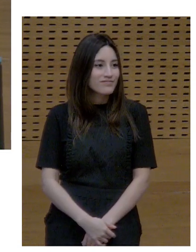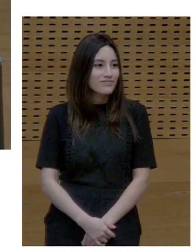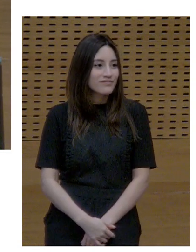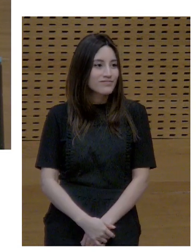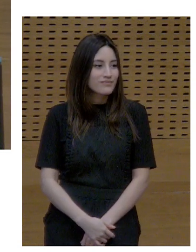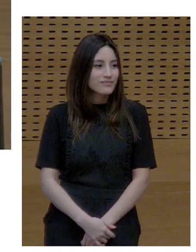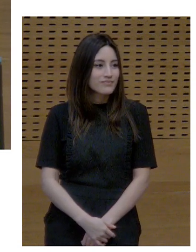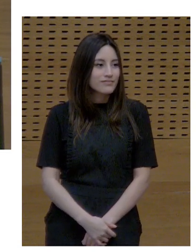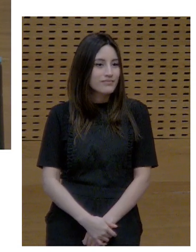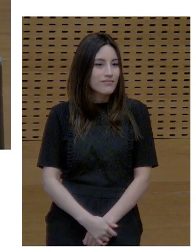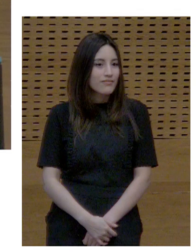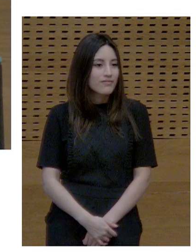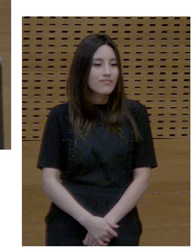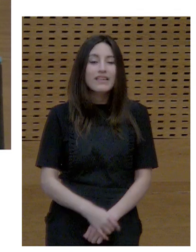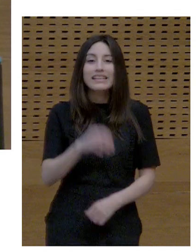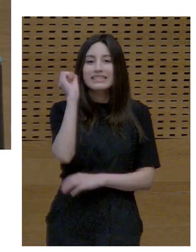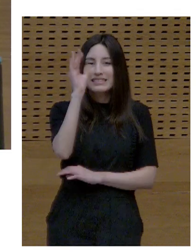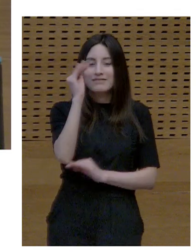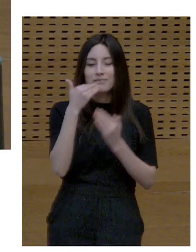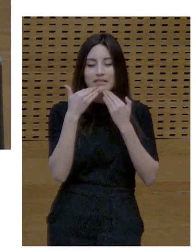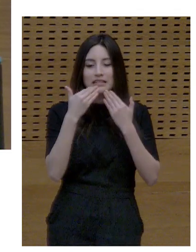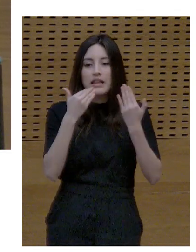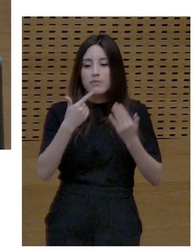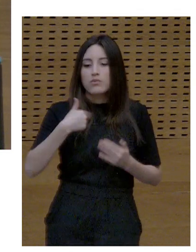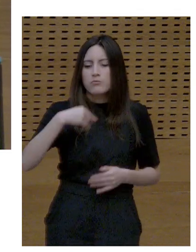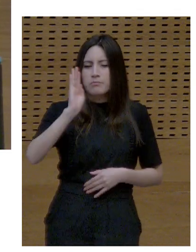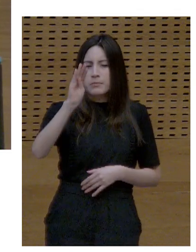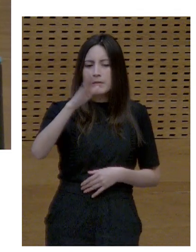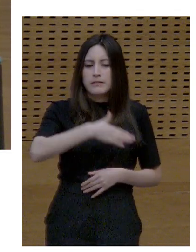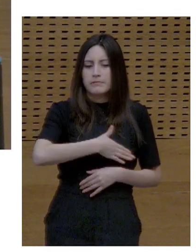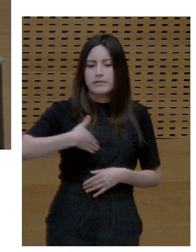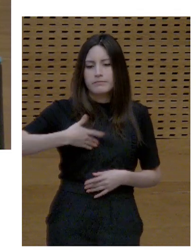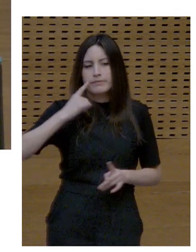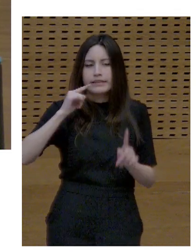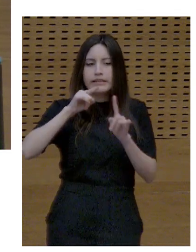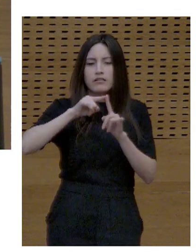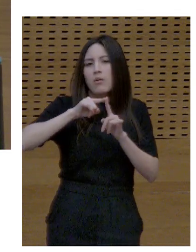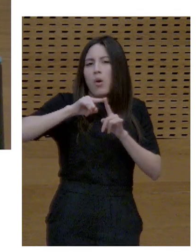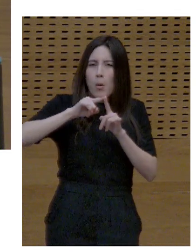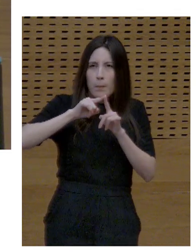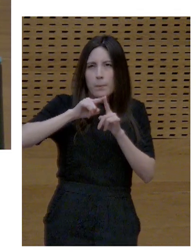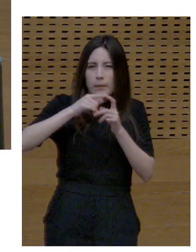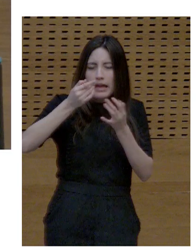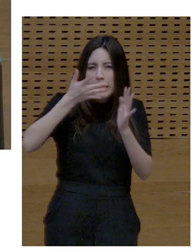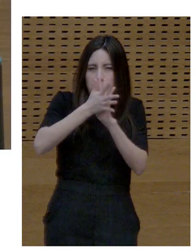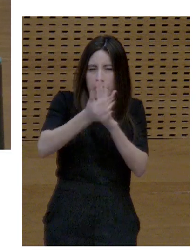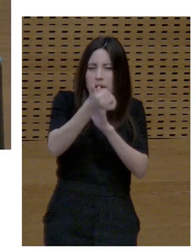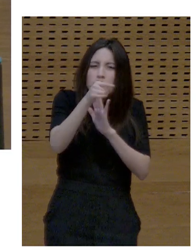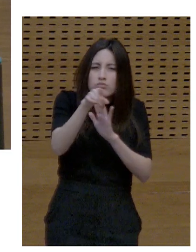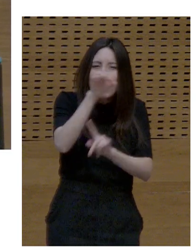Sí. Gracias por la charla. Solo quería preguntarte, por aclarar un poco, cuando te refieres a trastornos del sueño,